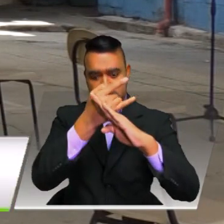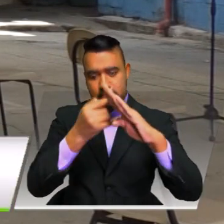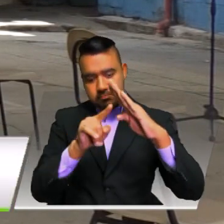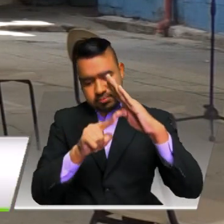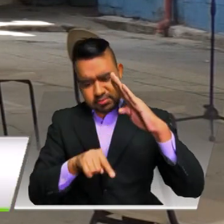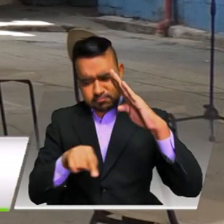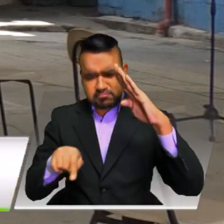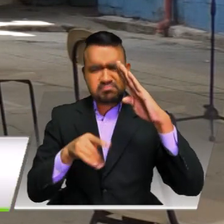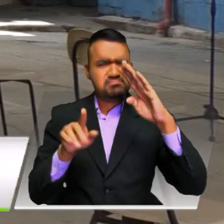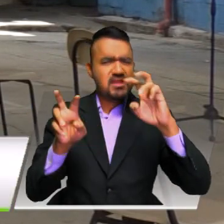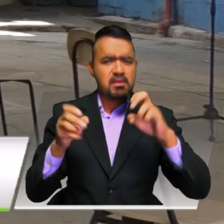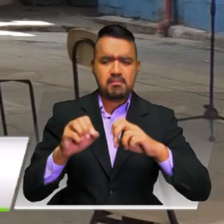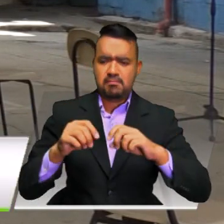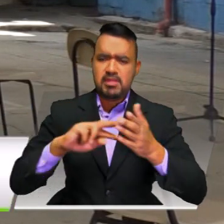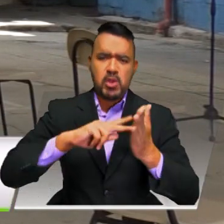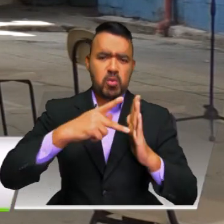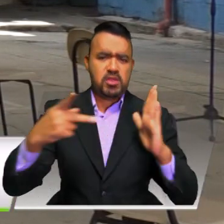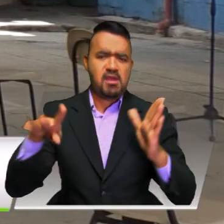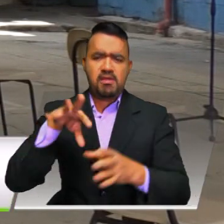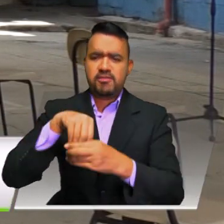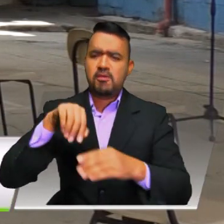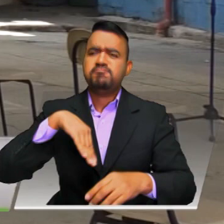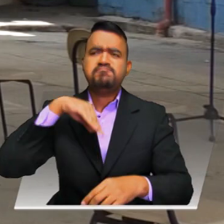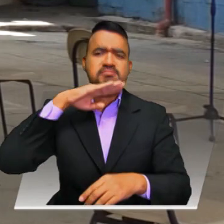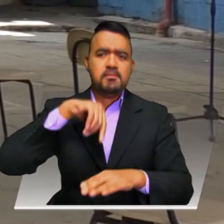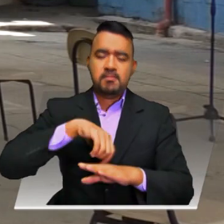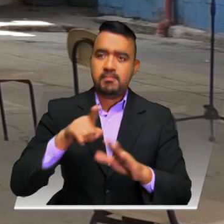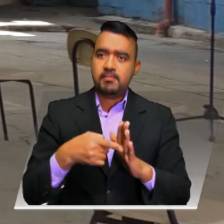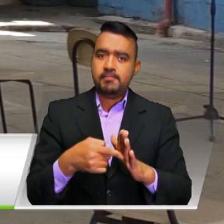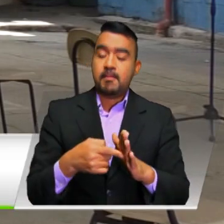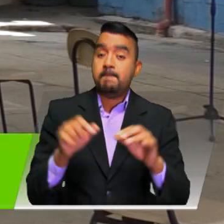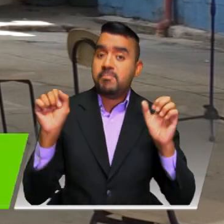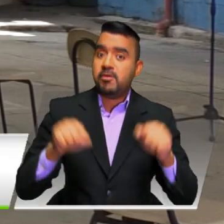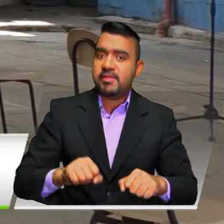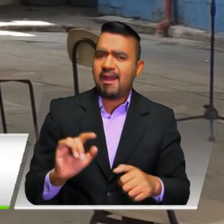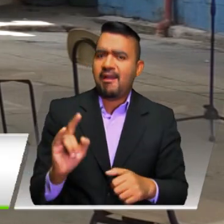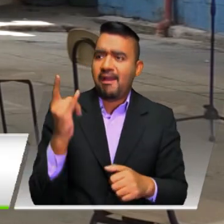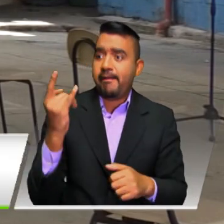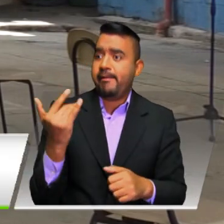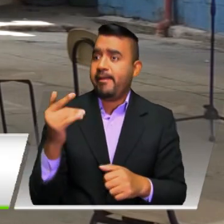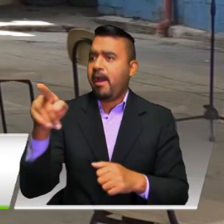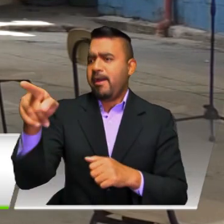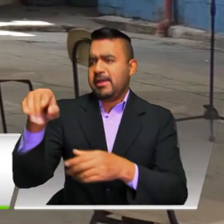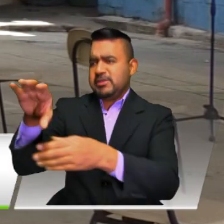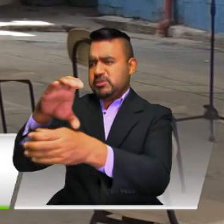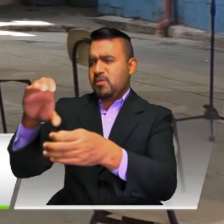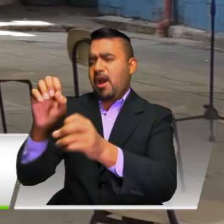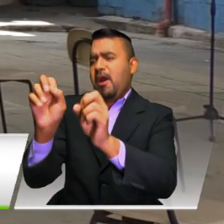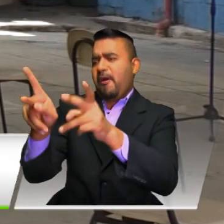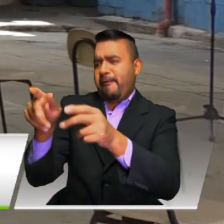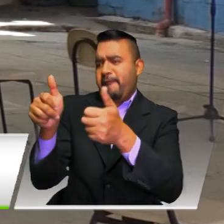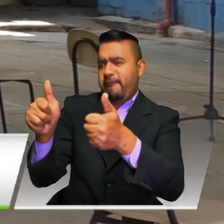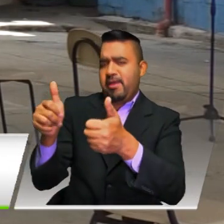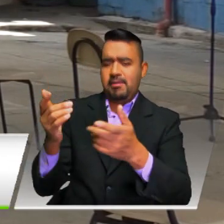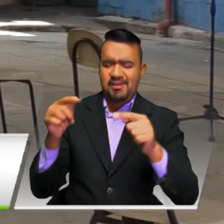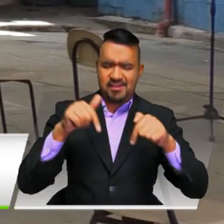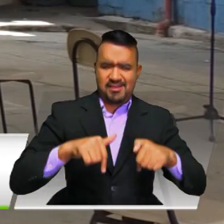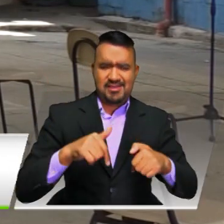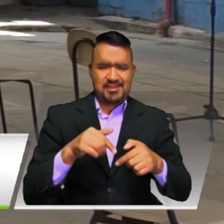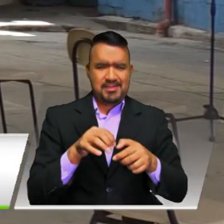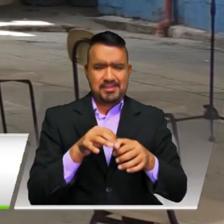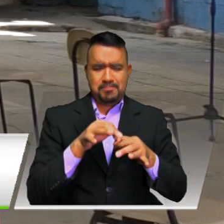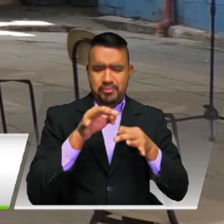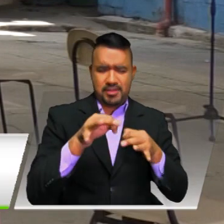que busca cerrar brechas, esas diferencias que hay entre los niños de las ciudades